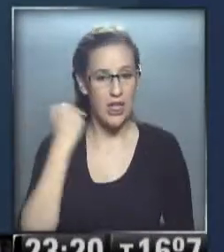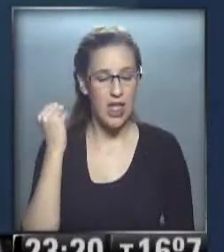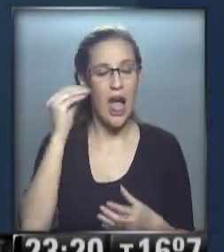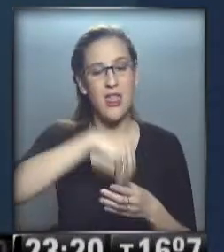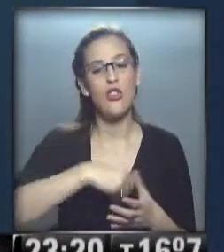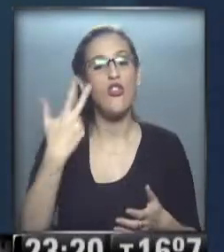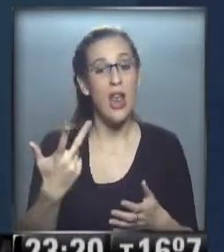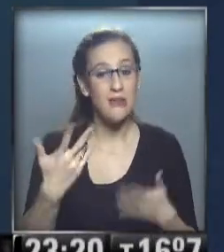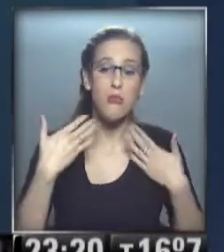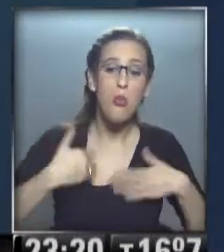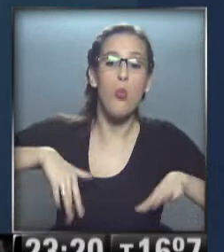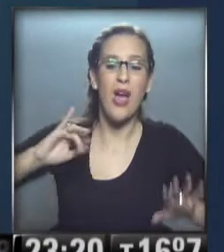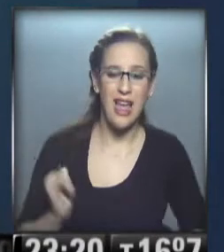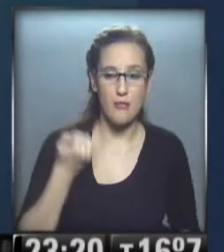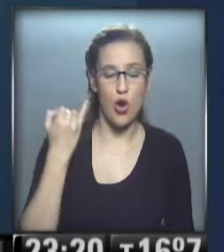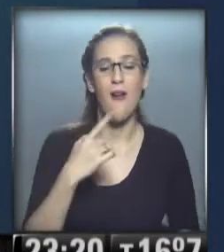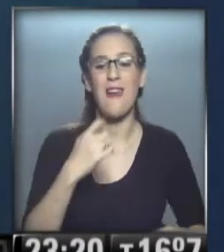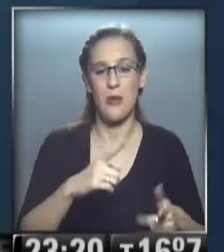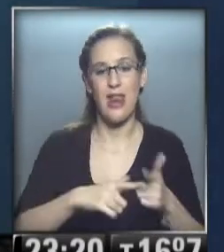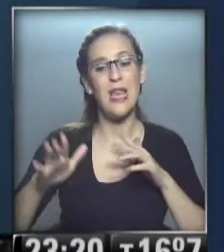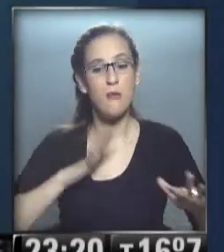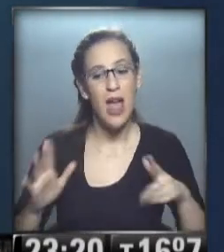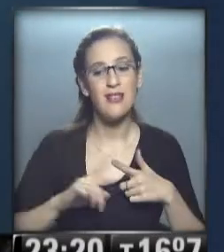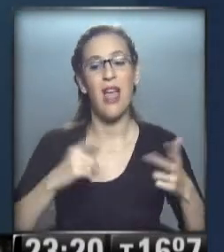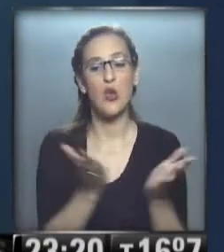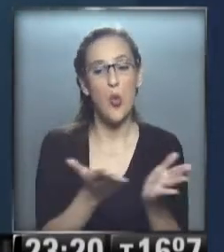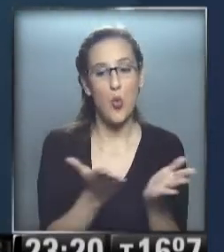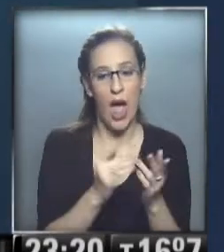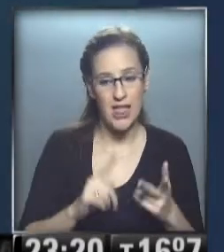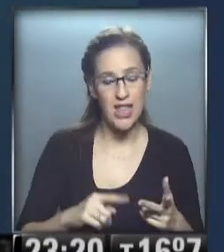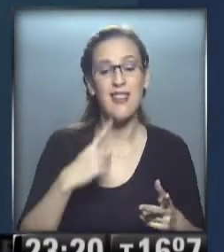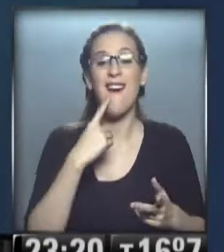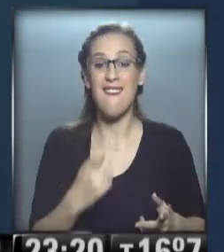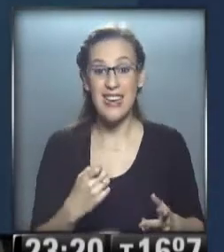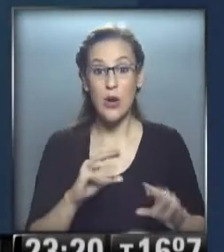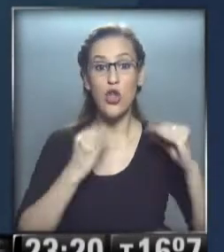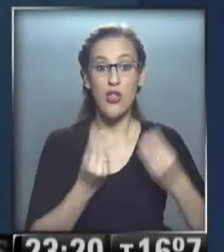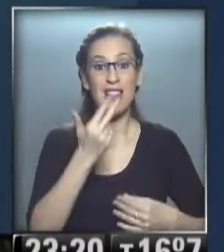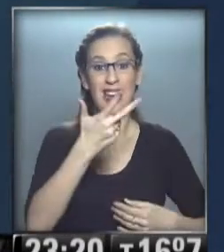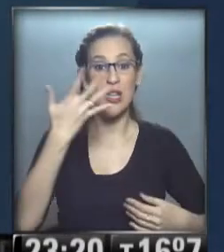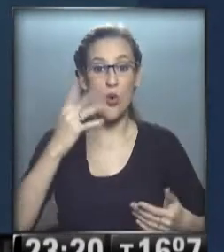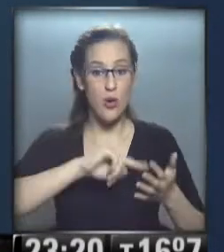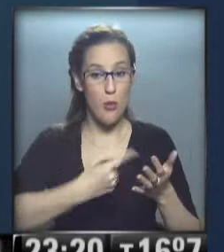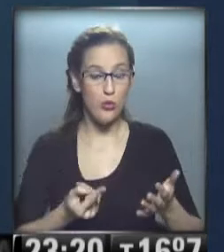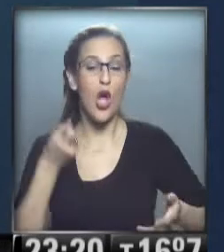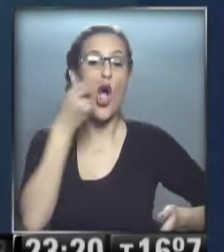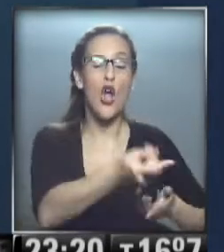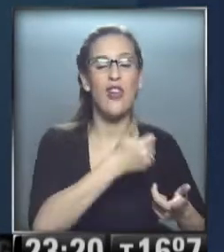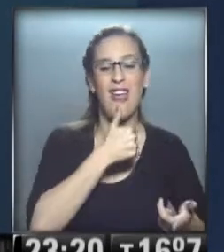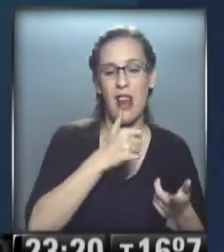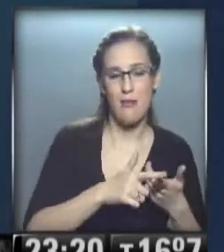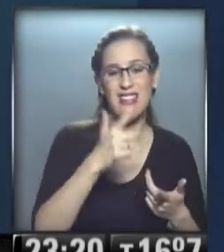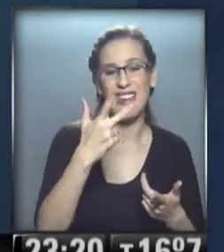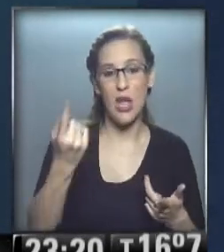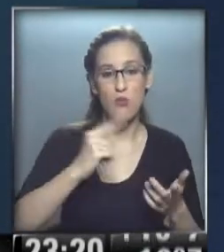ser campeones. River, Gimnasia y Estudiantes. River, 34 puntos, va a recibir a Quilmes. 31